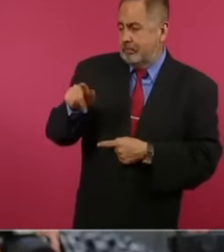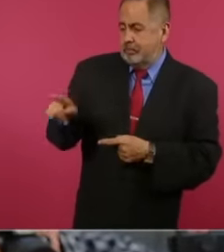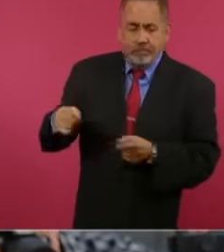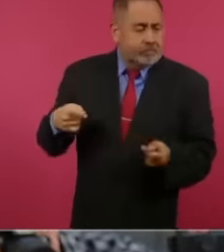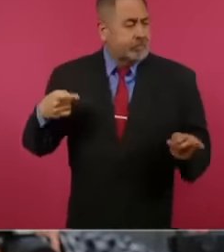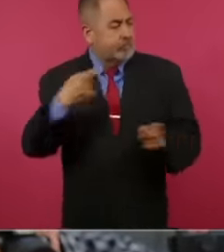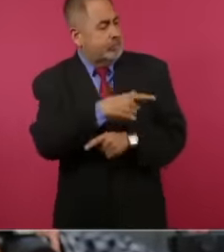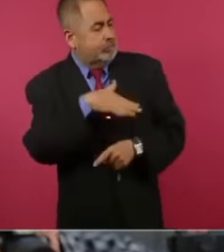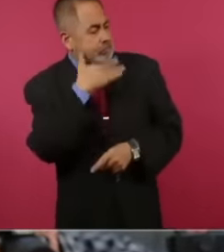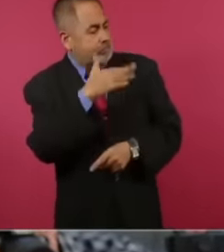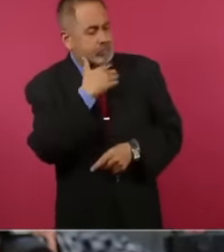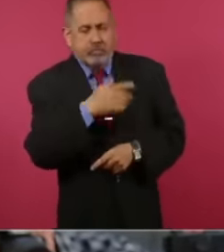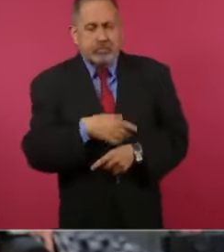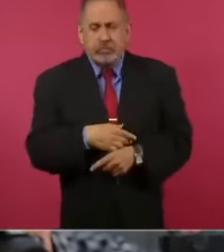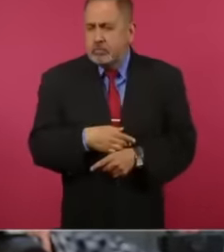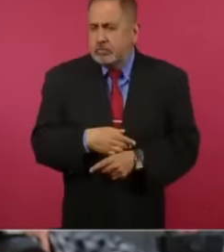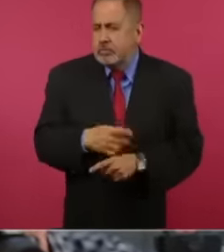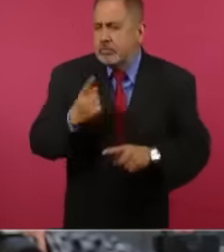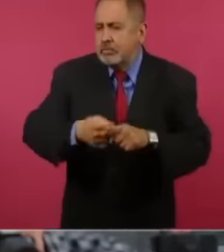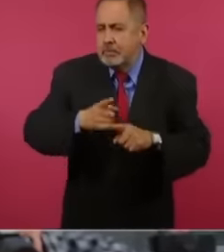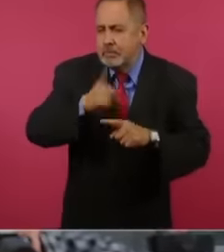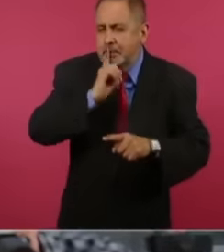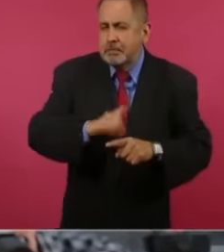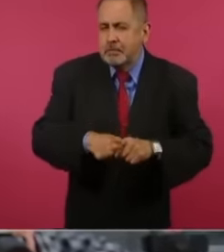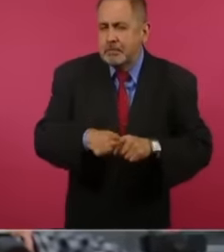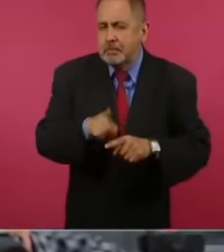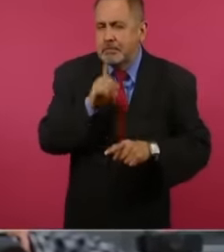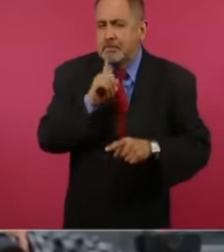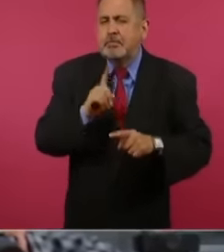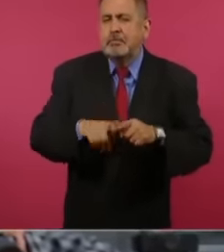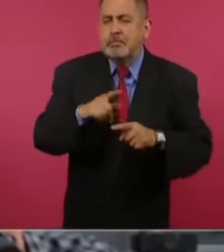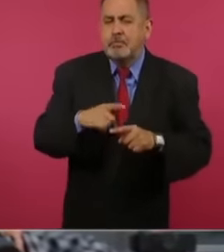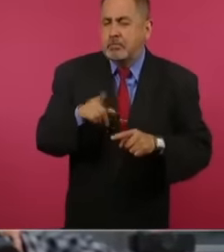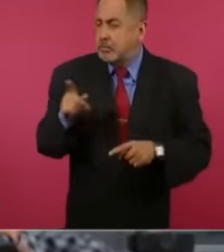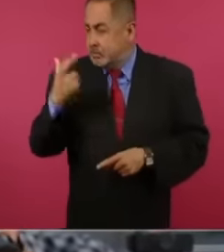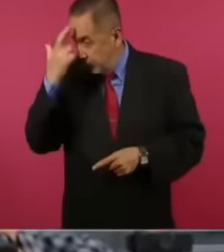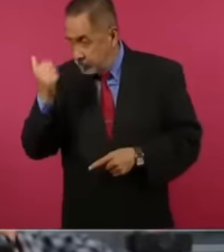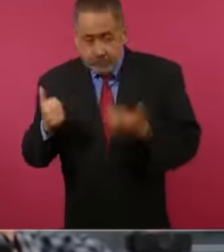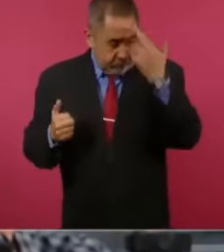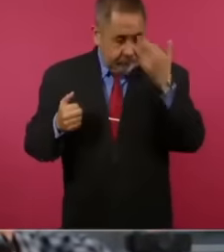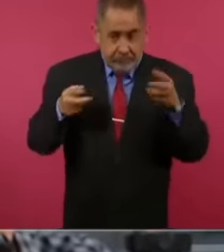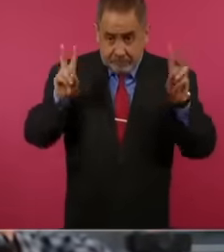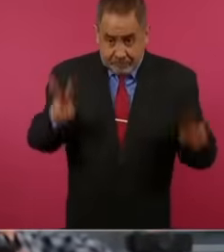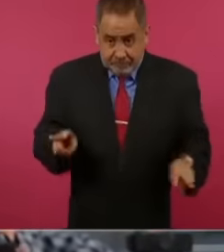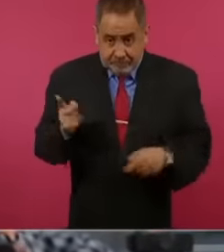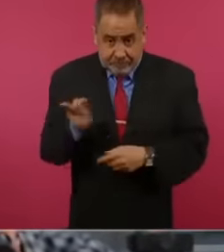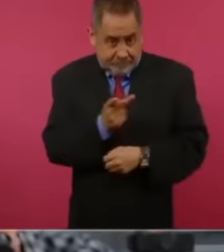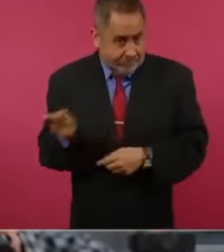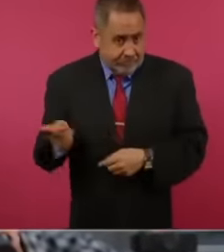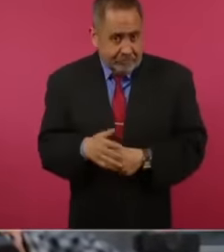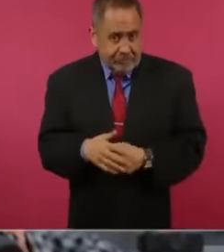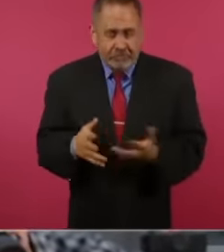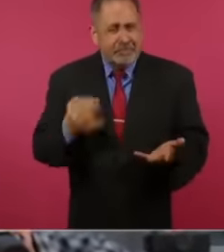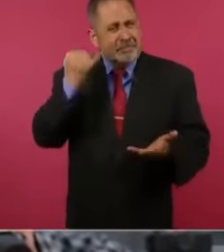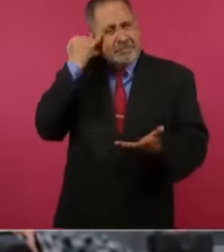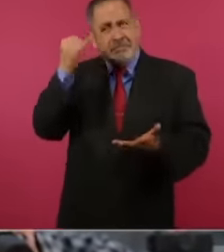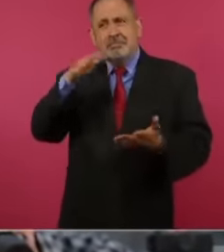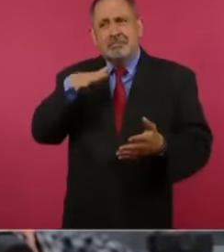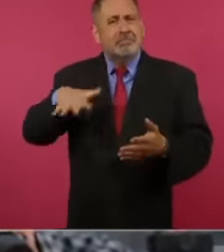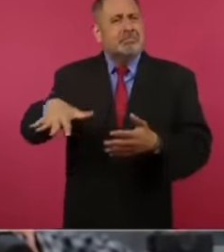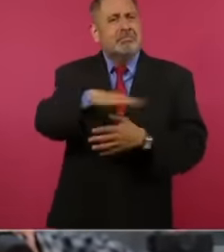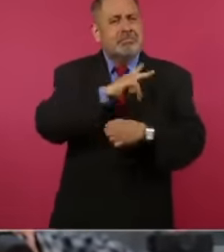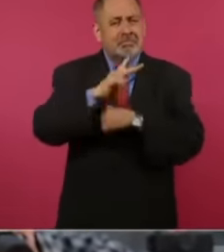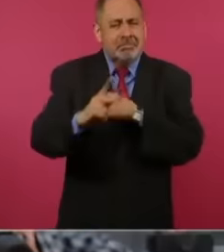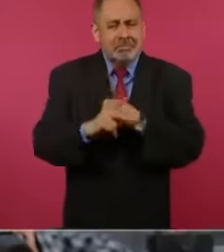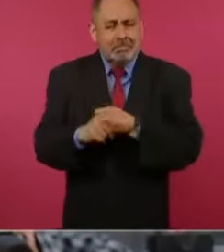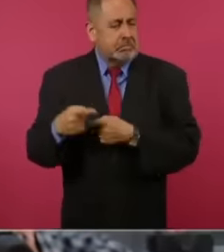dijo corrupta. ¿Quién de las dos miente o les creemos a las dos? Imagínese cómo va a estar el país… Si